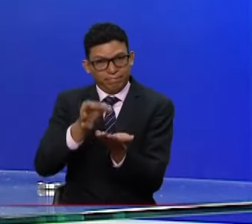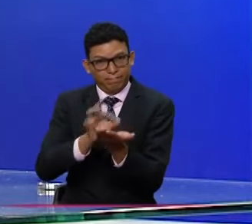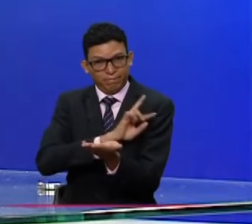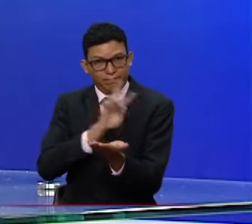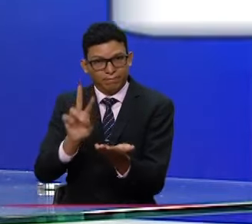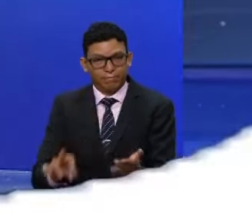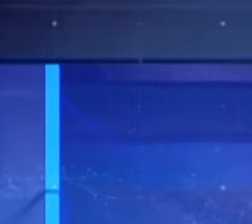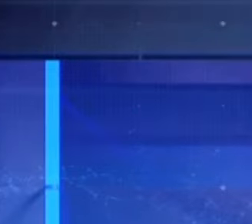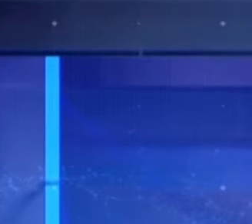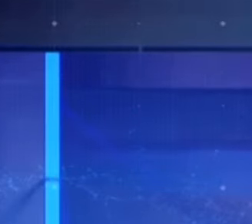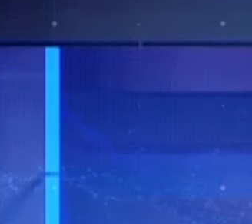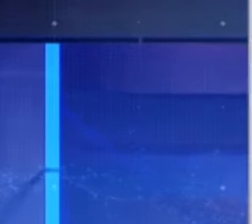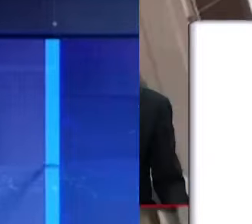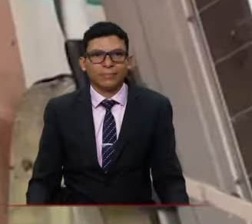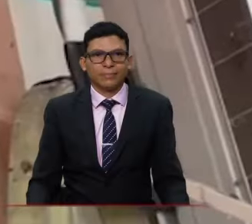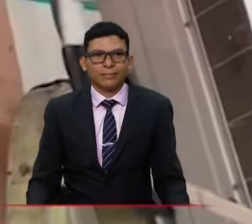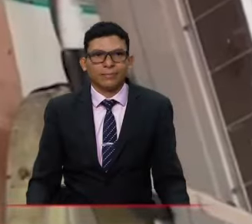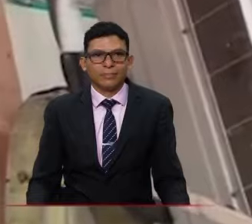vallecaucana.